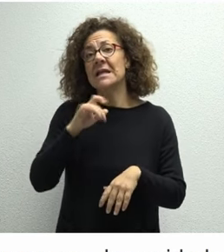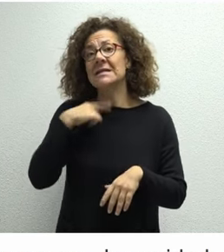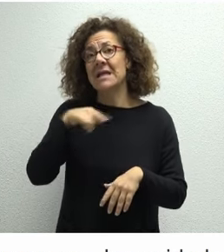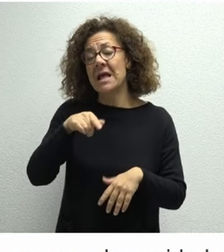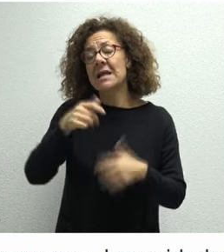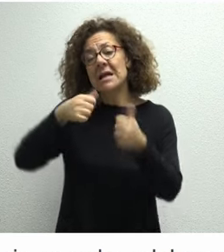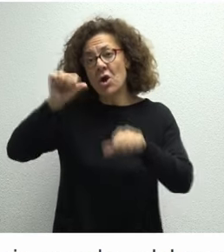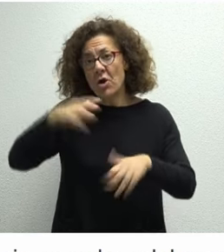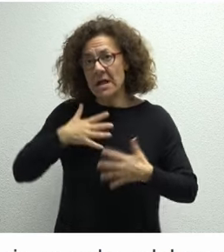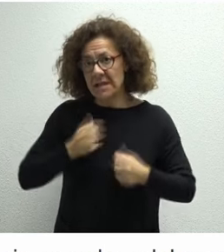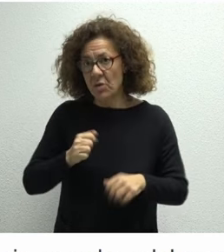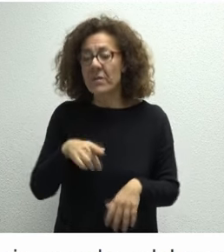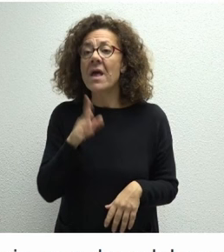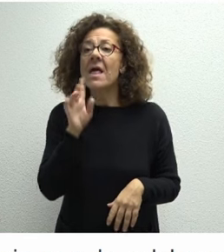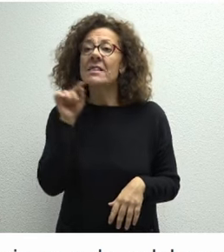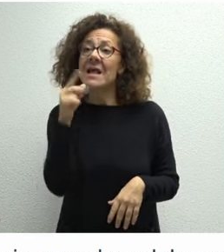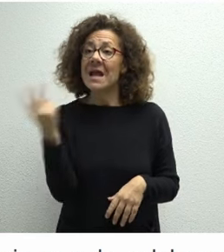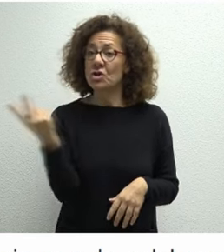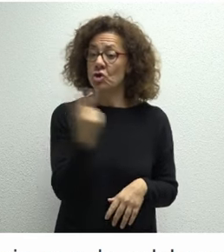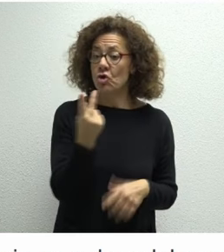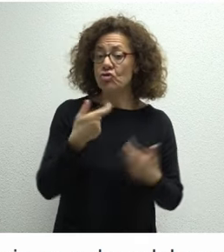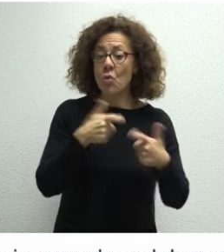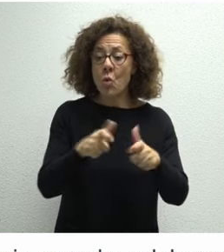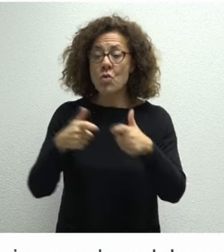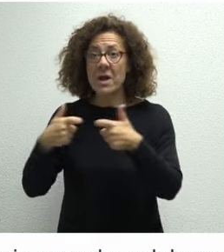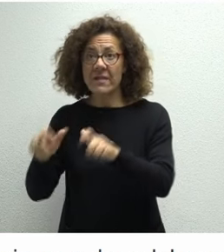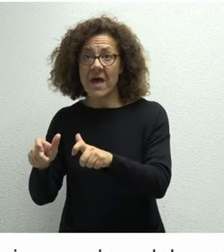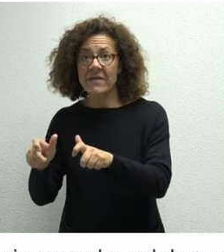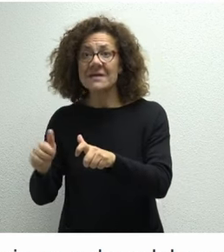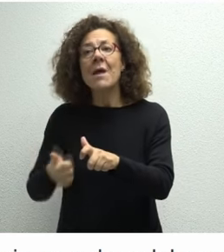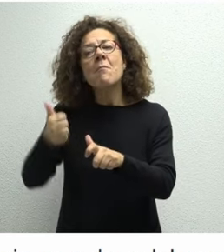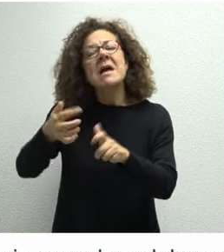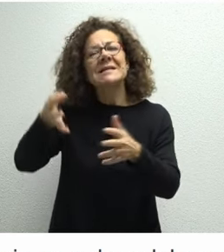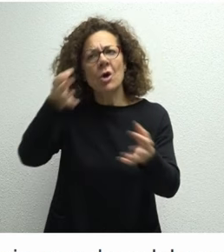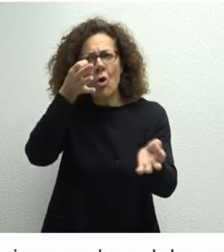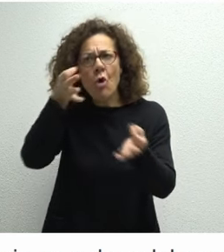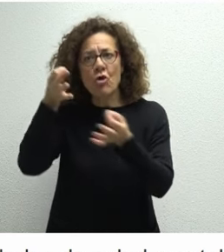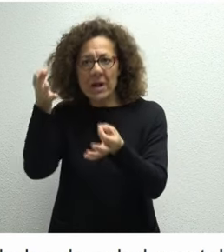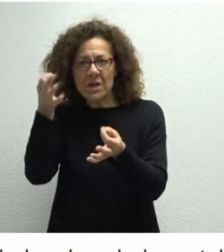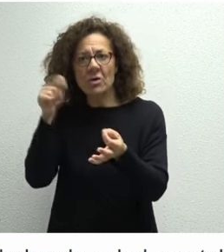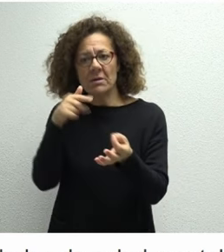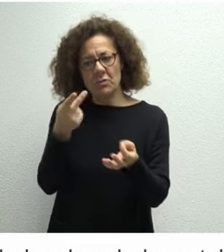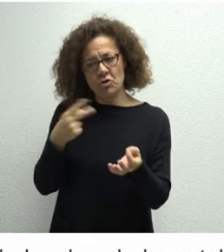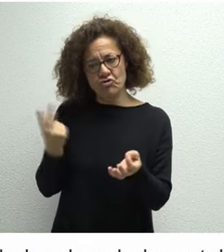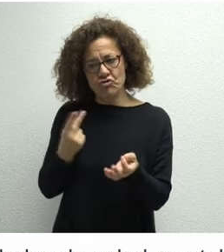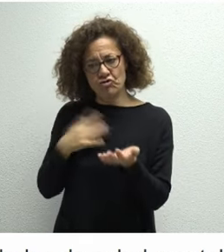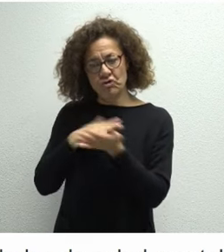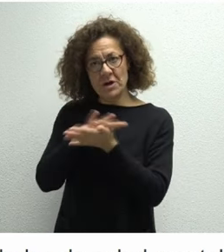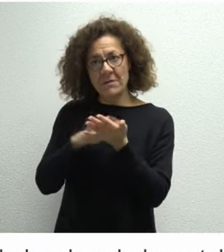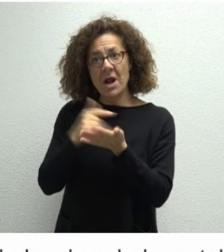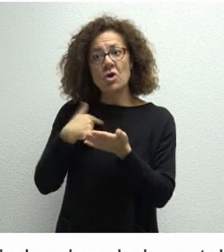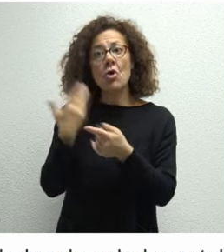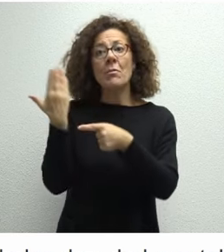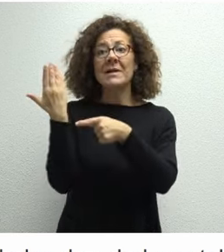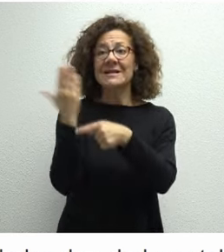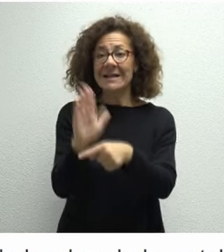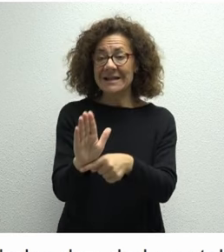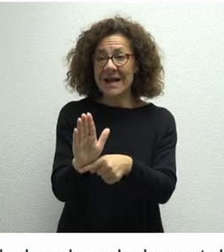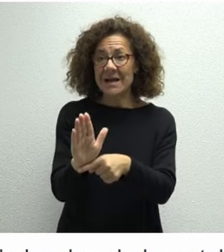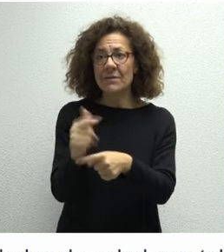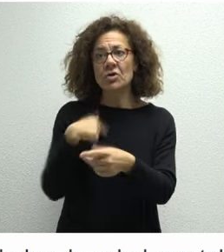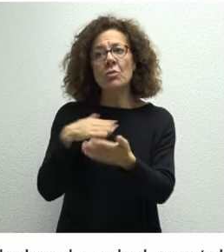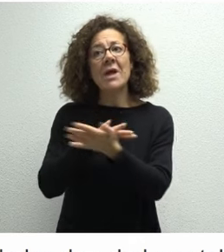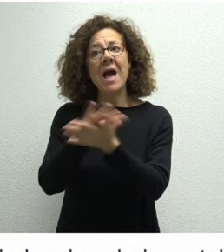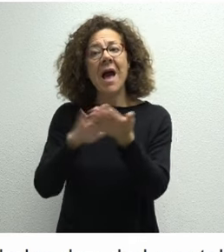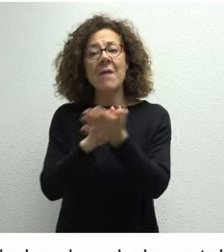salud Entonces es de estas dos unidades esp más concreto de lo que os vamos a hablar yo os voy a presentar os voy a